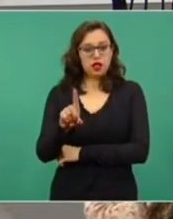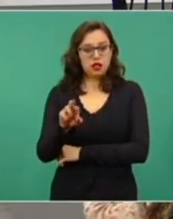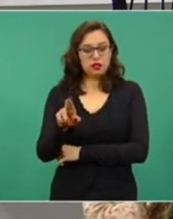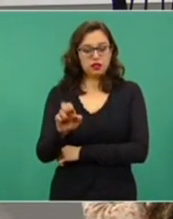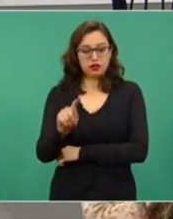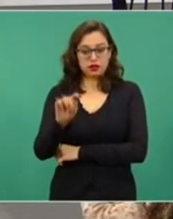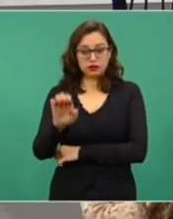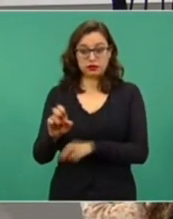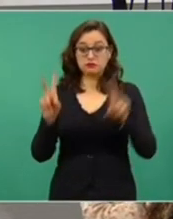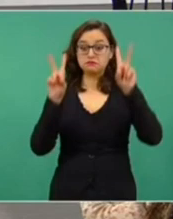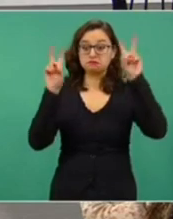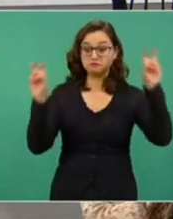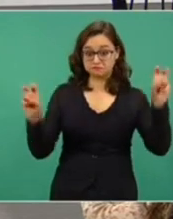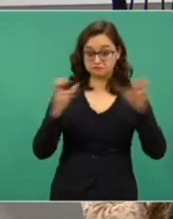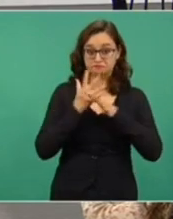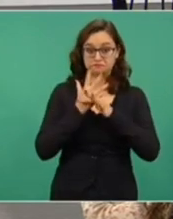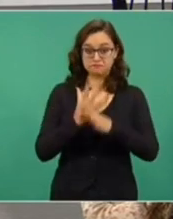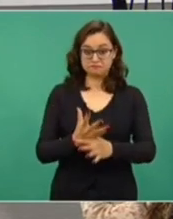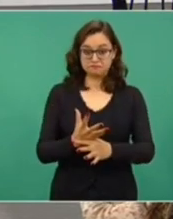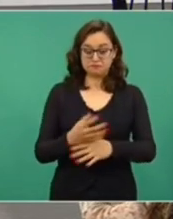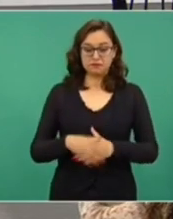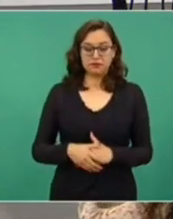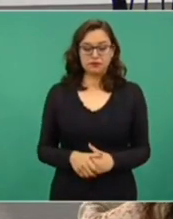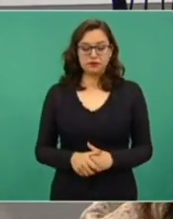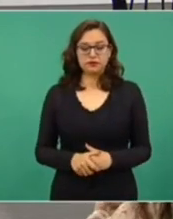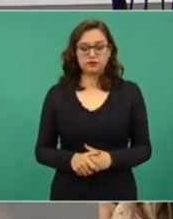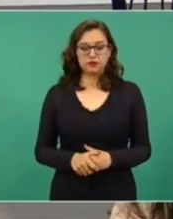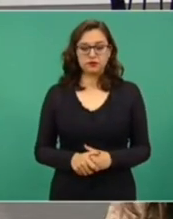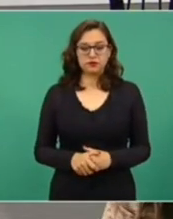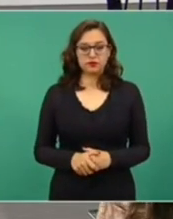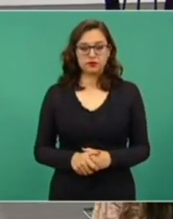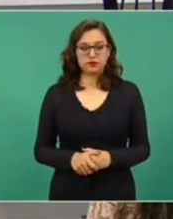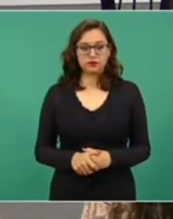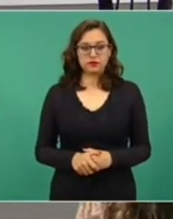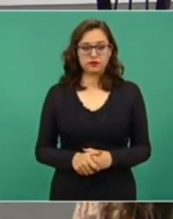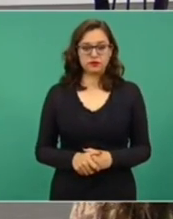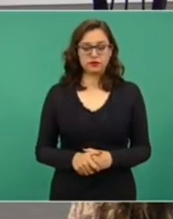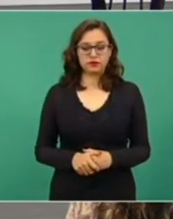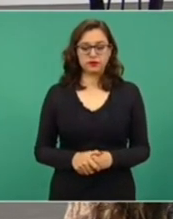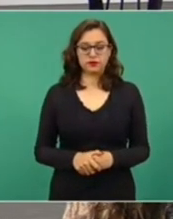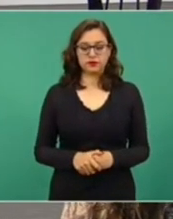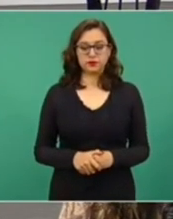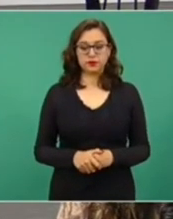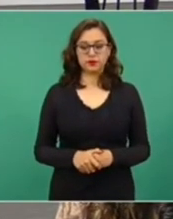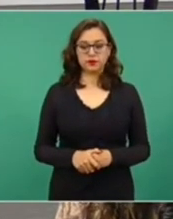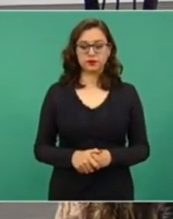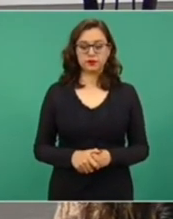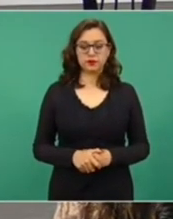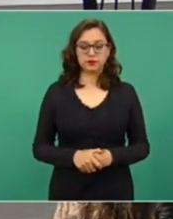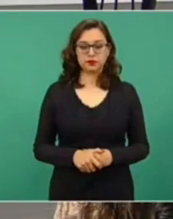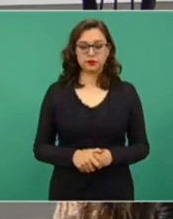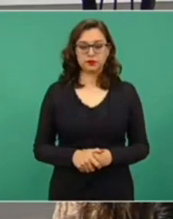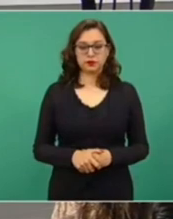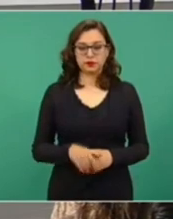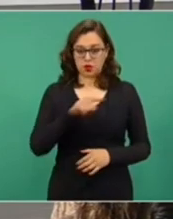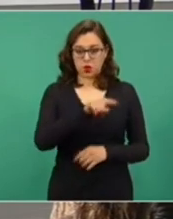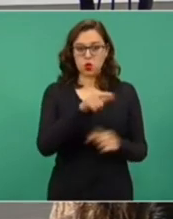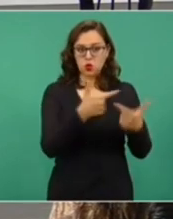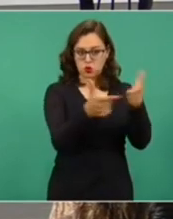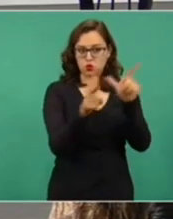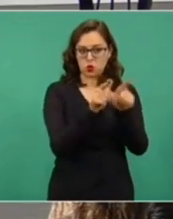fíjense, este es uno de los de este grupo,